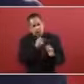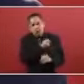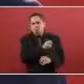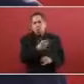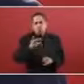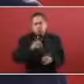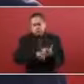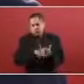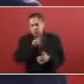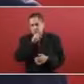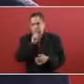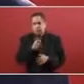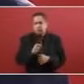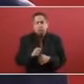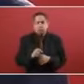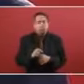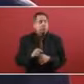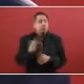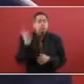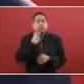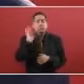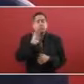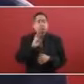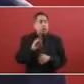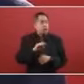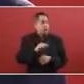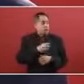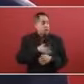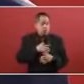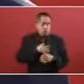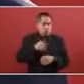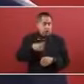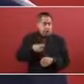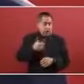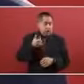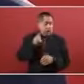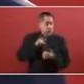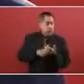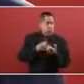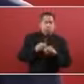muchos acerca de que si se dan a conocer los bienes,